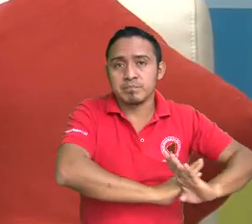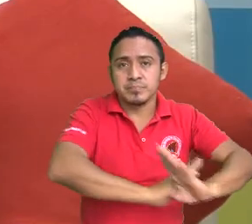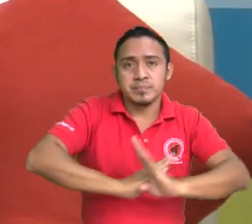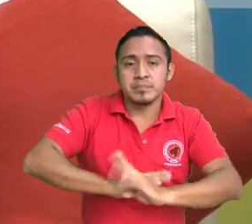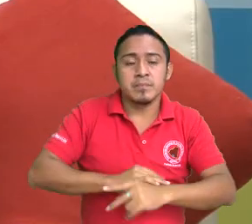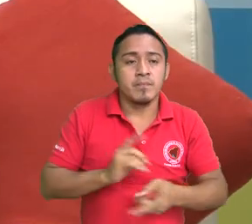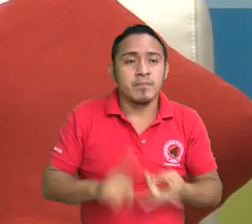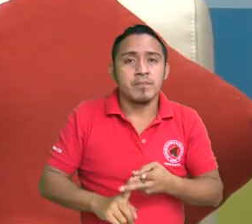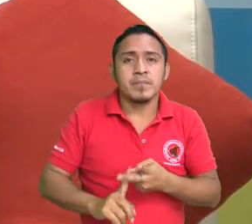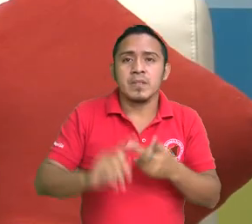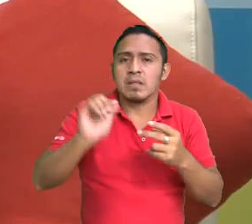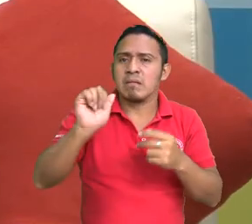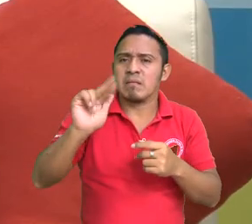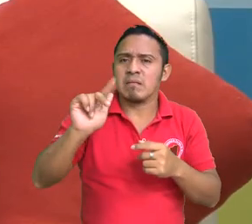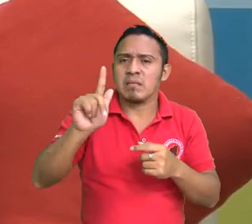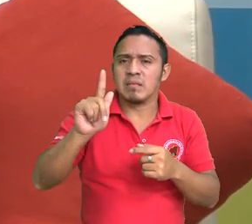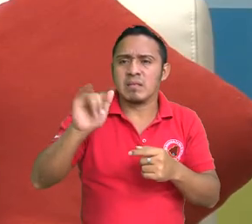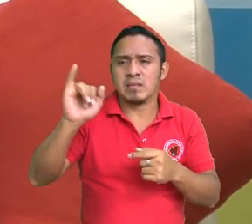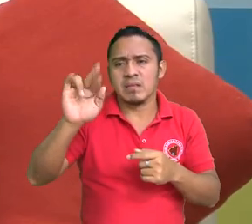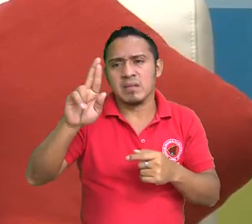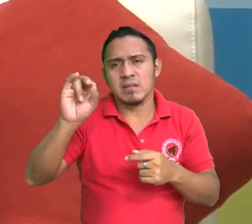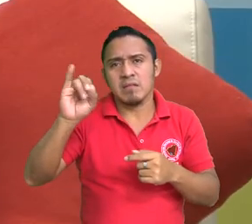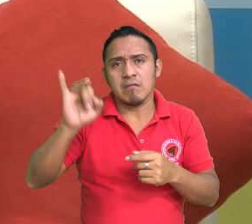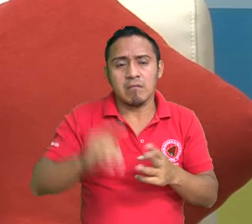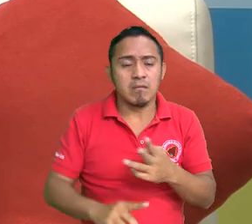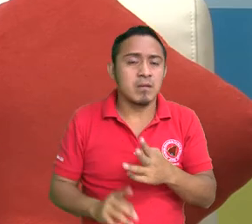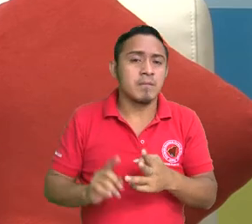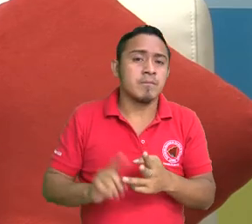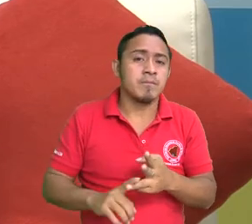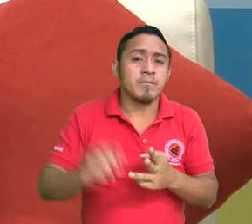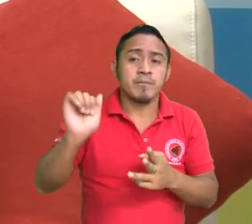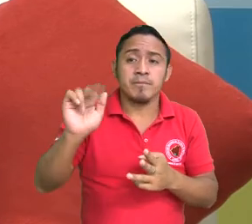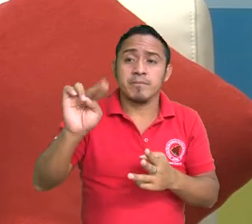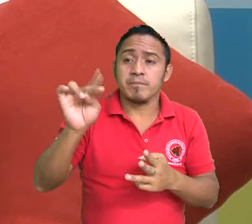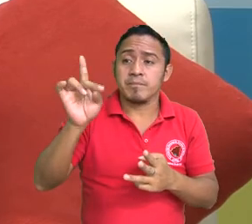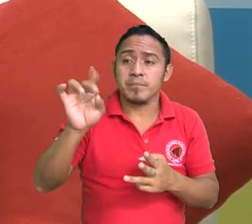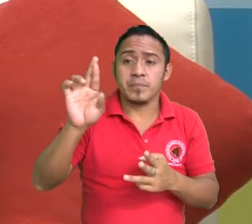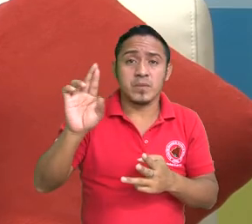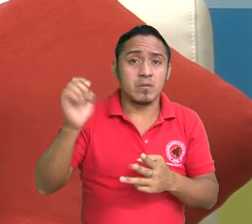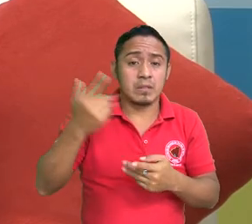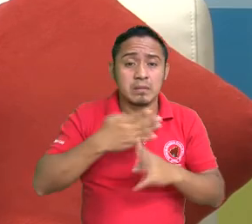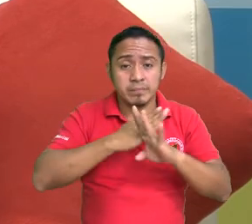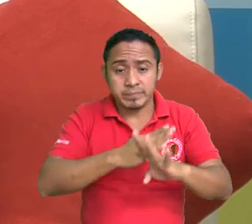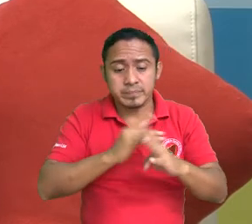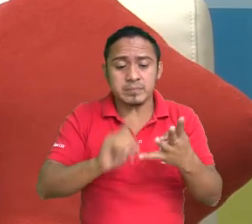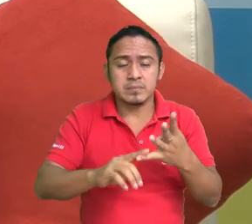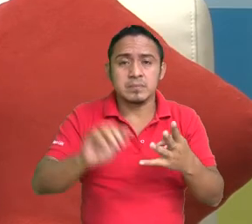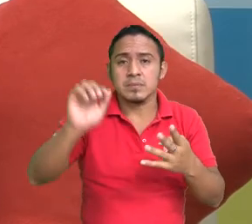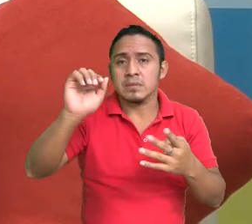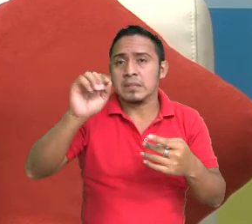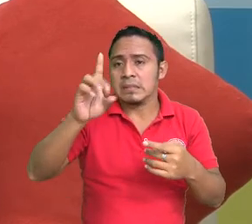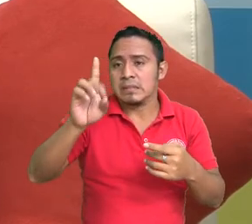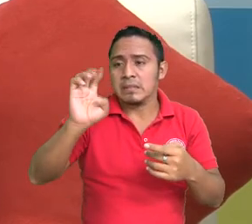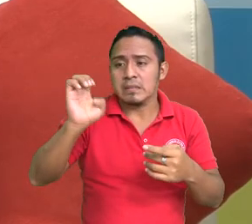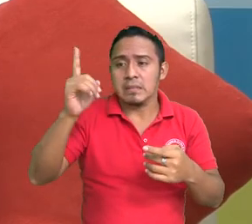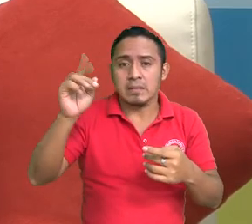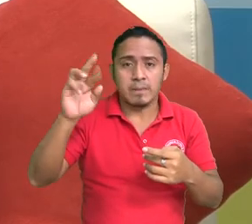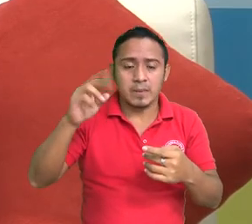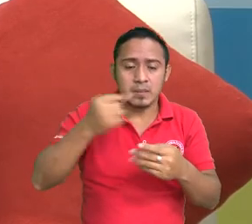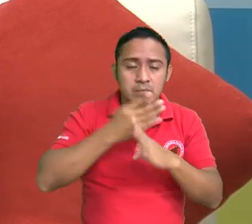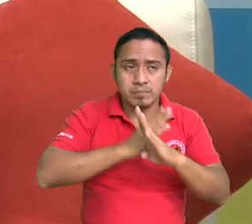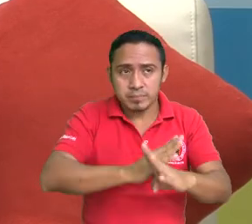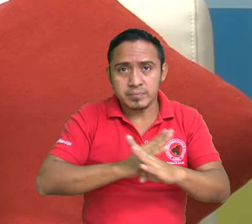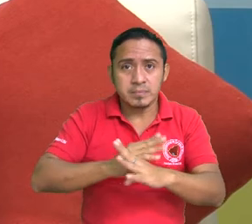medicamentos antitiroideos, los medicamentos antiandrogénicos, ¿ves? Los medicamentos antidepresivos pueden